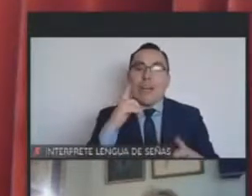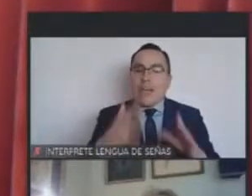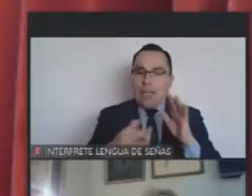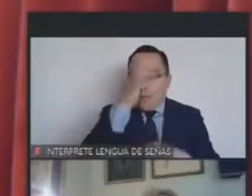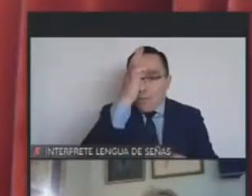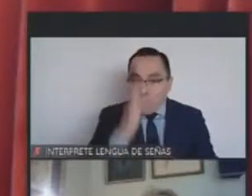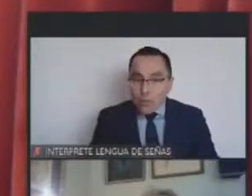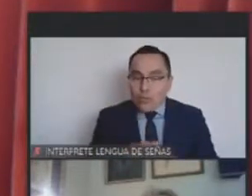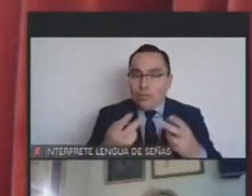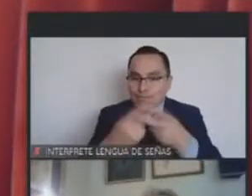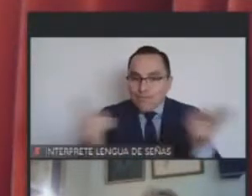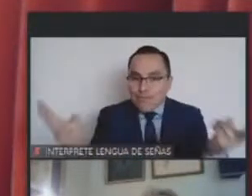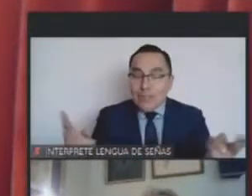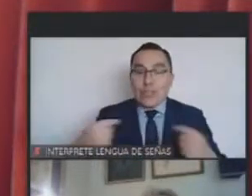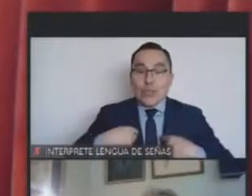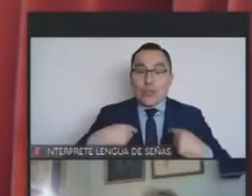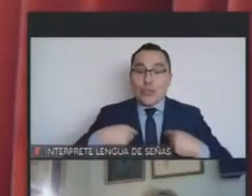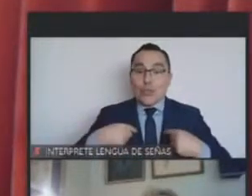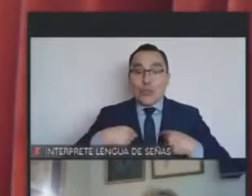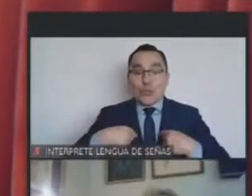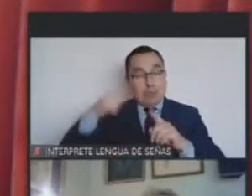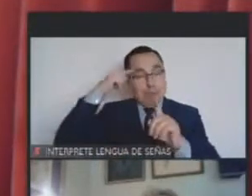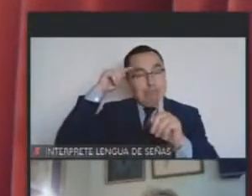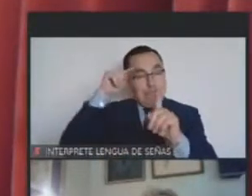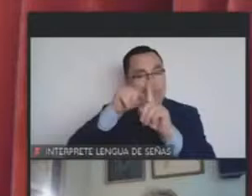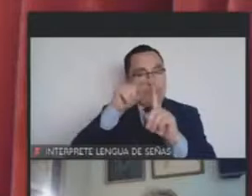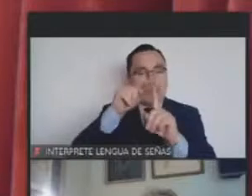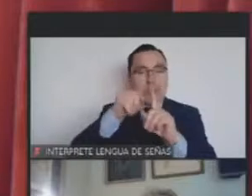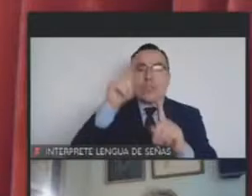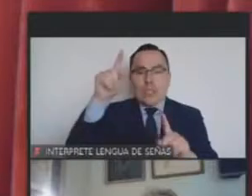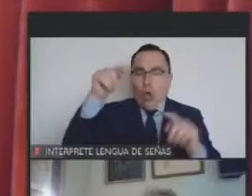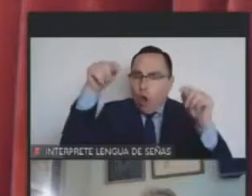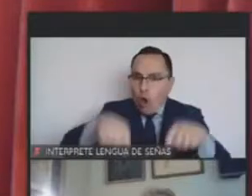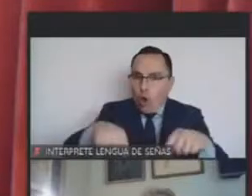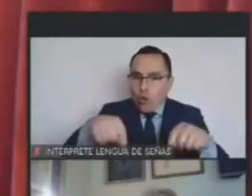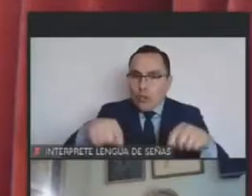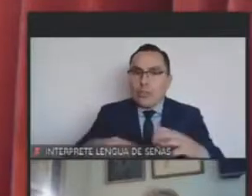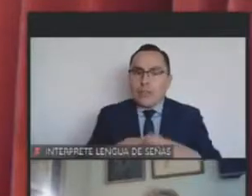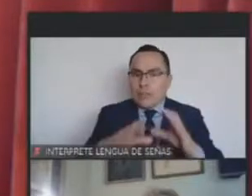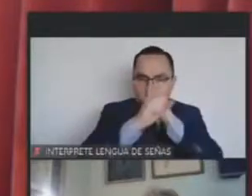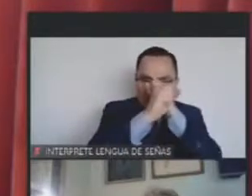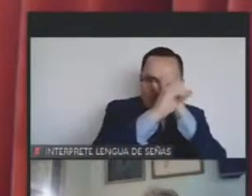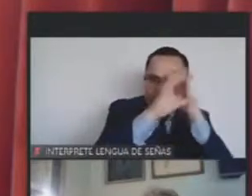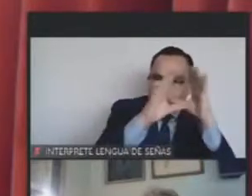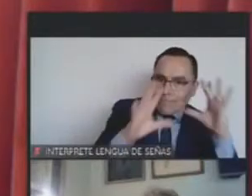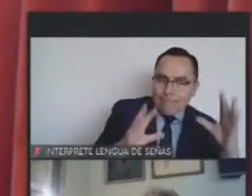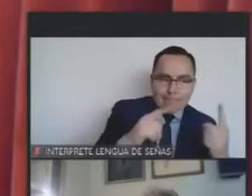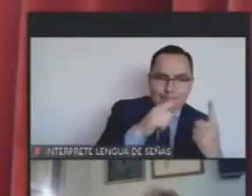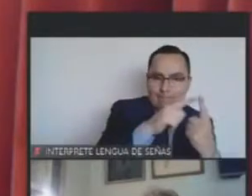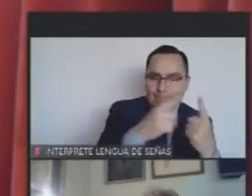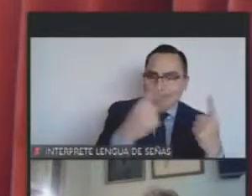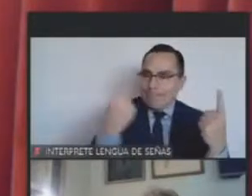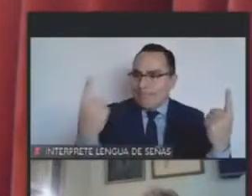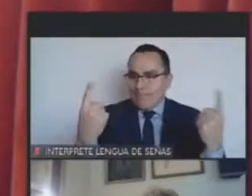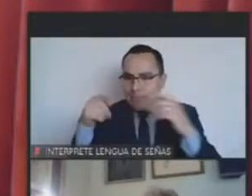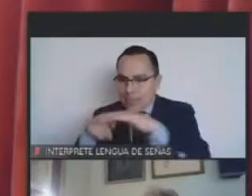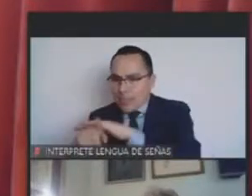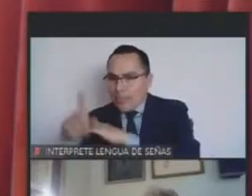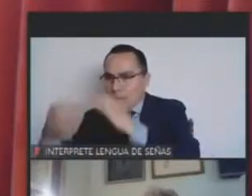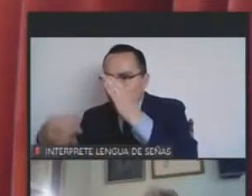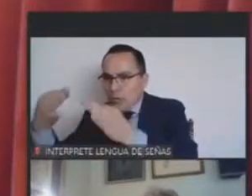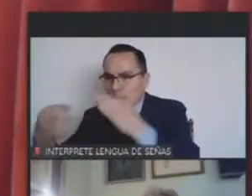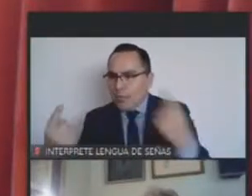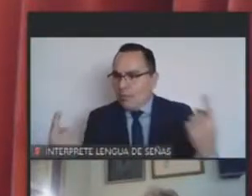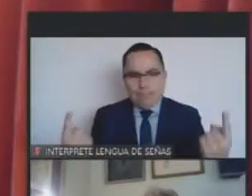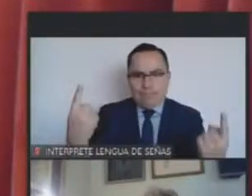yo particularmente me voy a referir a la relación que tiene la transparencia con el acceso a la justicia,